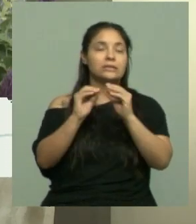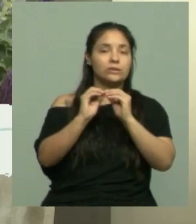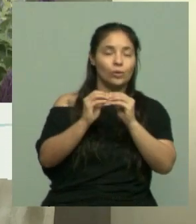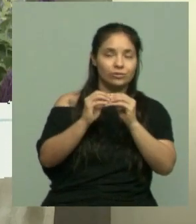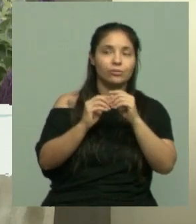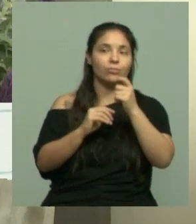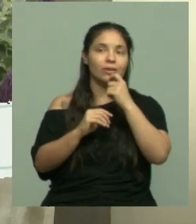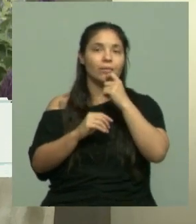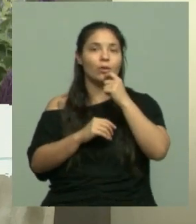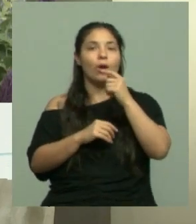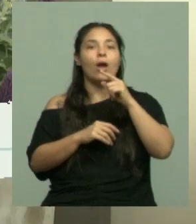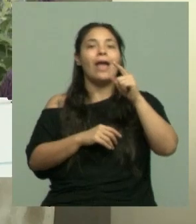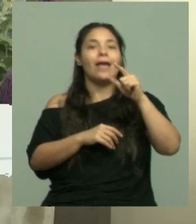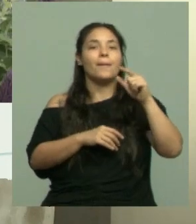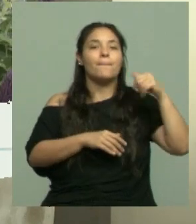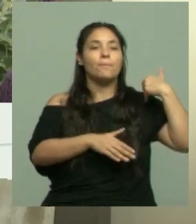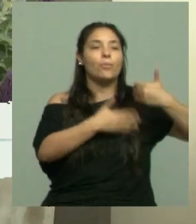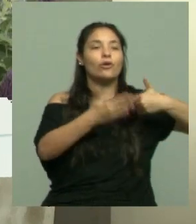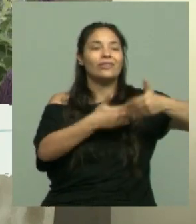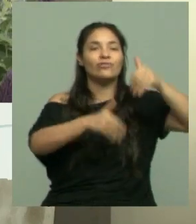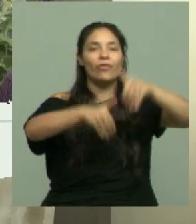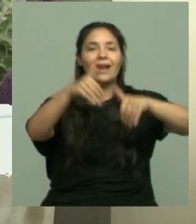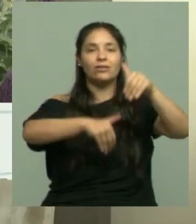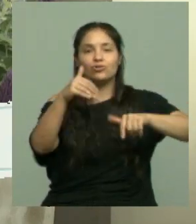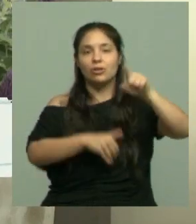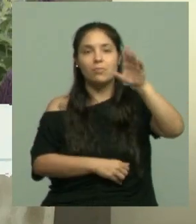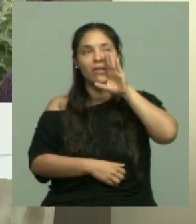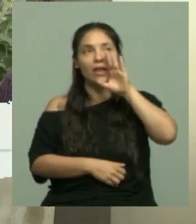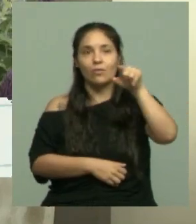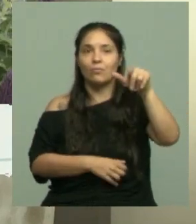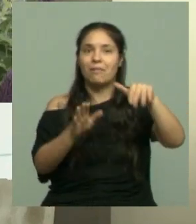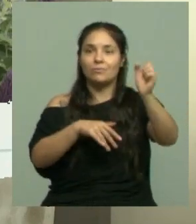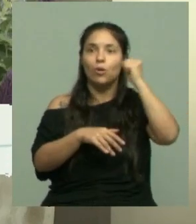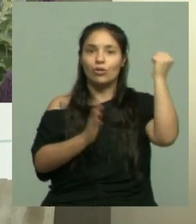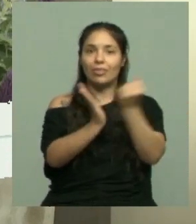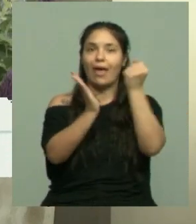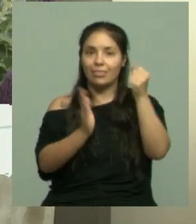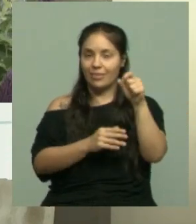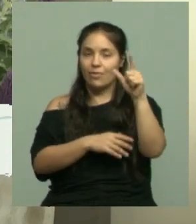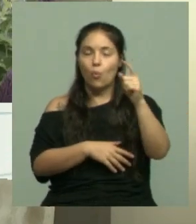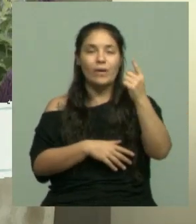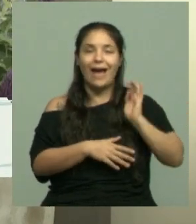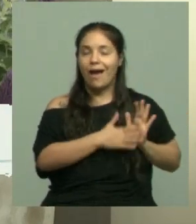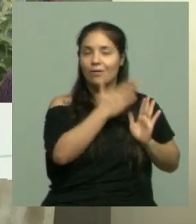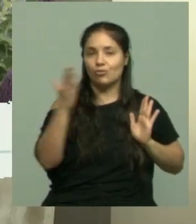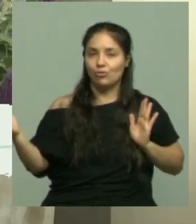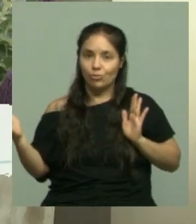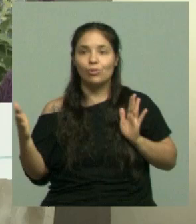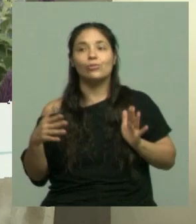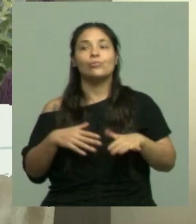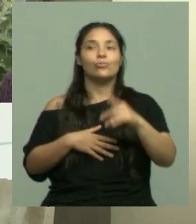proceso electoral en Estados Unidos, el cual ha sido uno de los hechos del año. No había mucha sorpresa en relación a que su resultado iba a